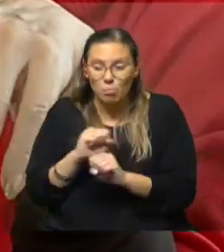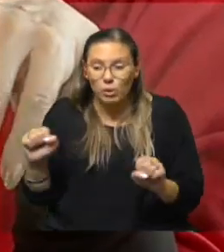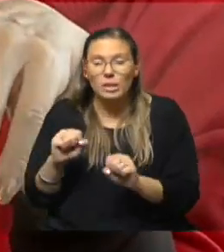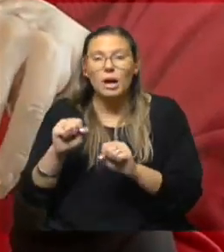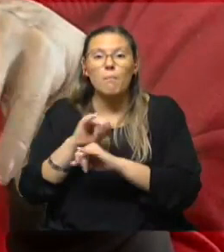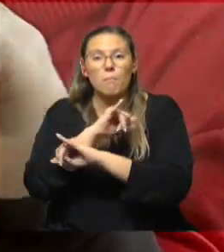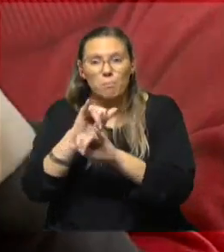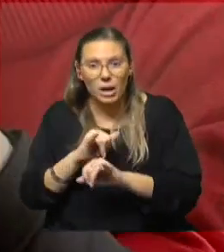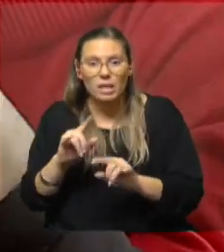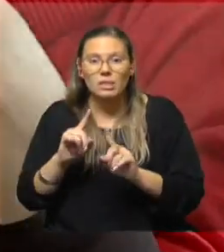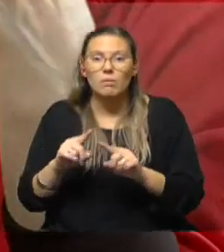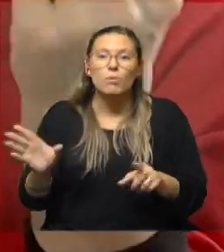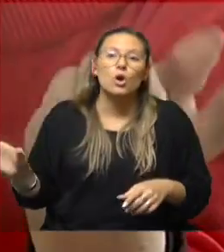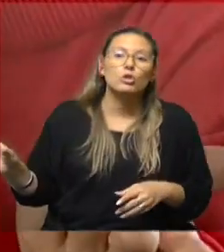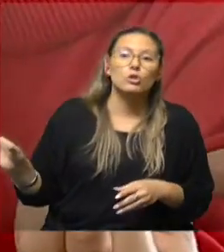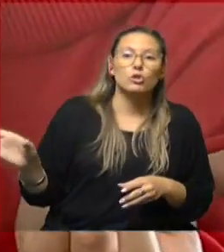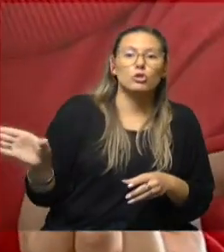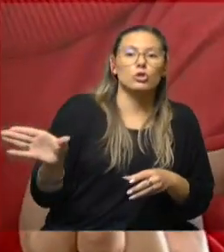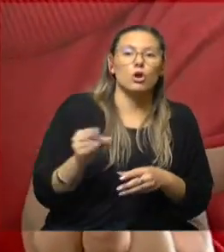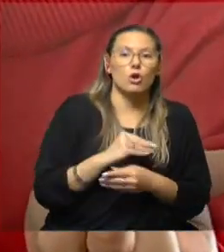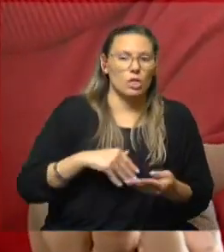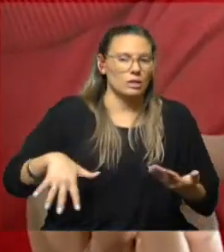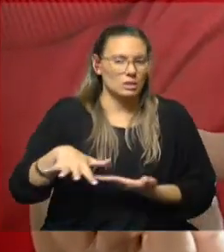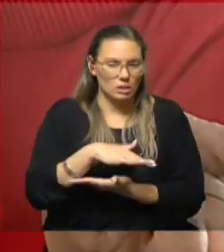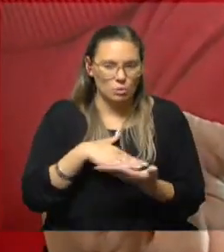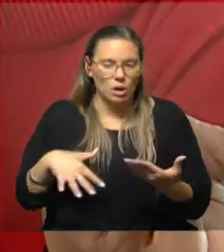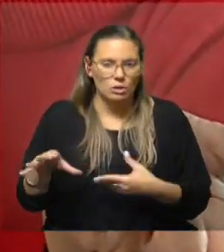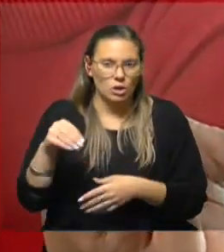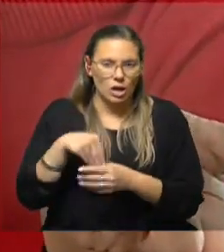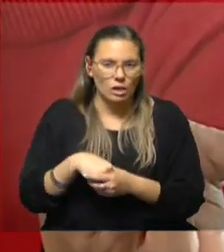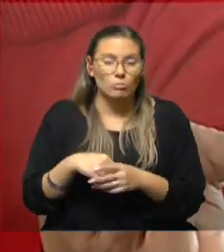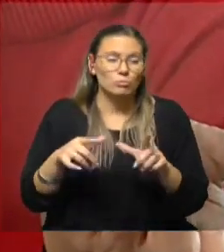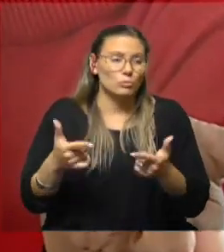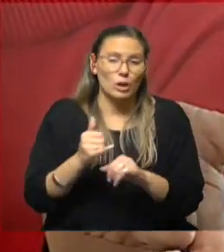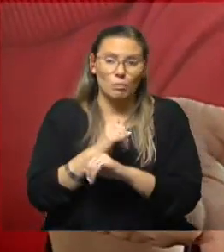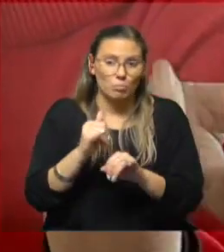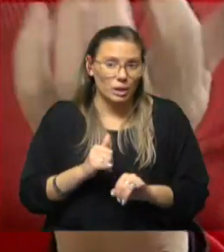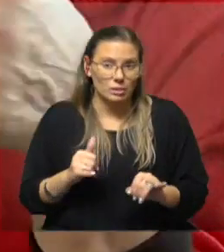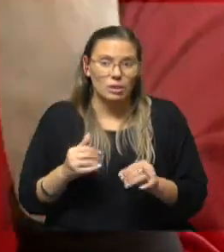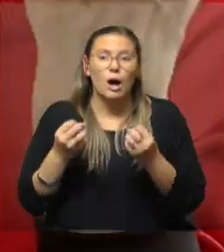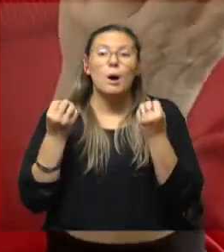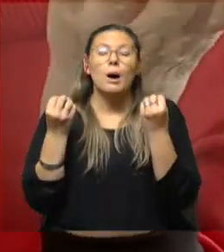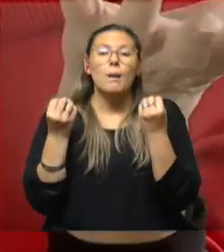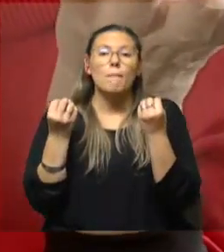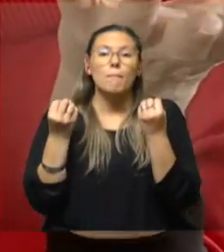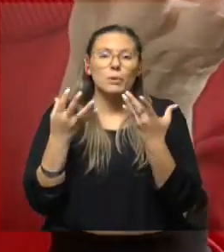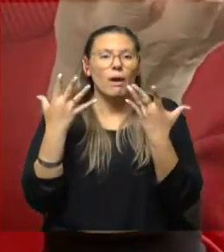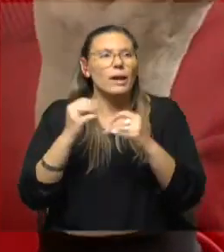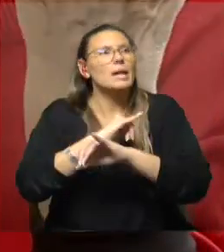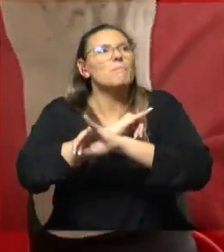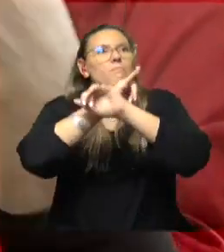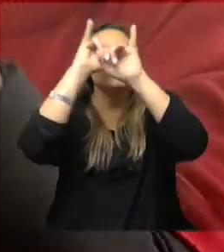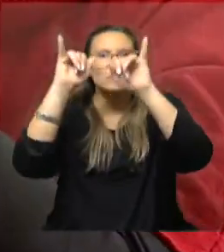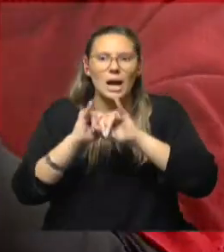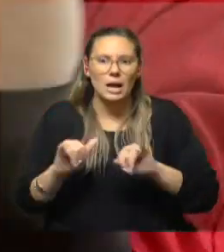hay que incluir todo lo que sucede. Por eso no hay paz. porque uno quiere paz,